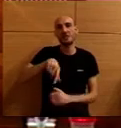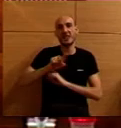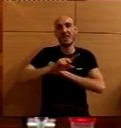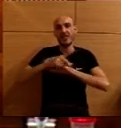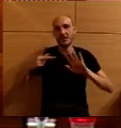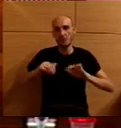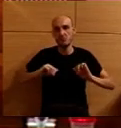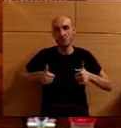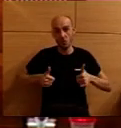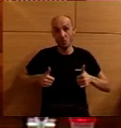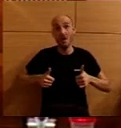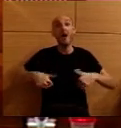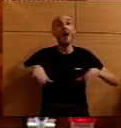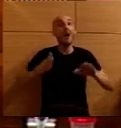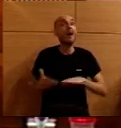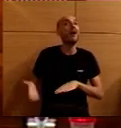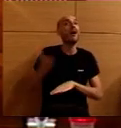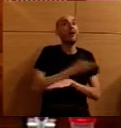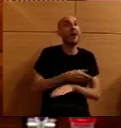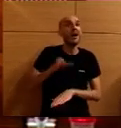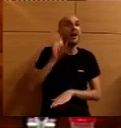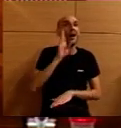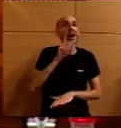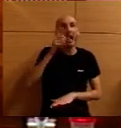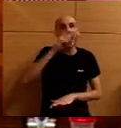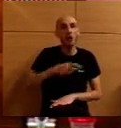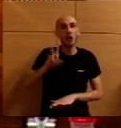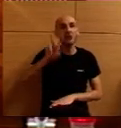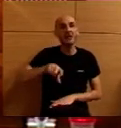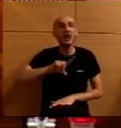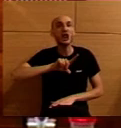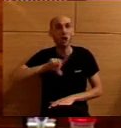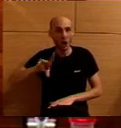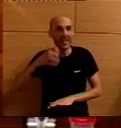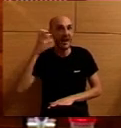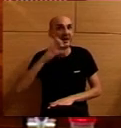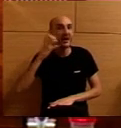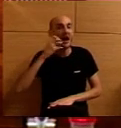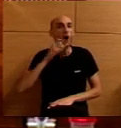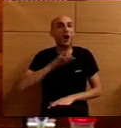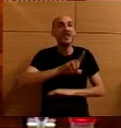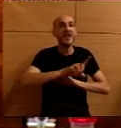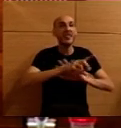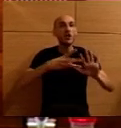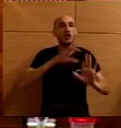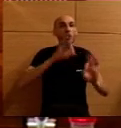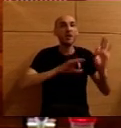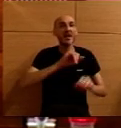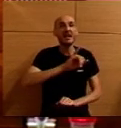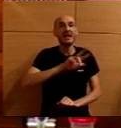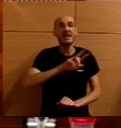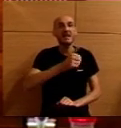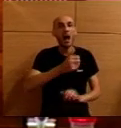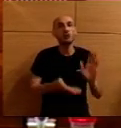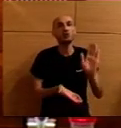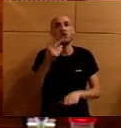2012, porque usted ha mencionado a Rajoy, y ahora se lo voy a decir, subió el IVA del 18 al 21 y creó el